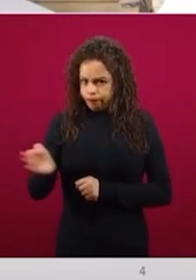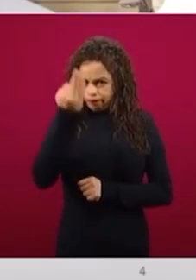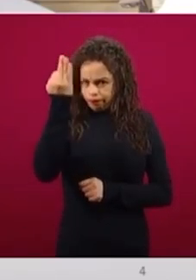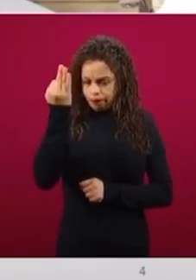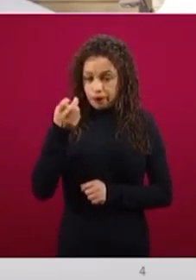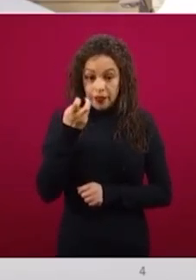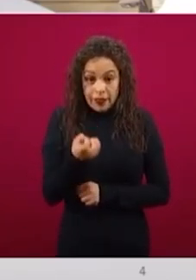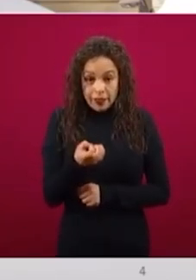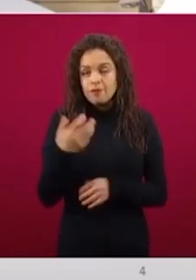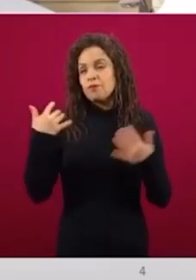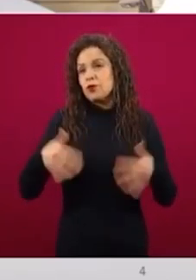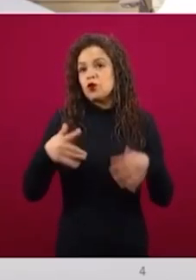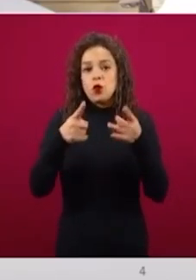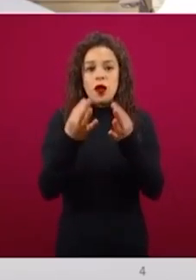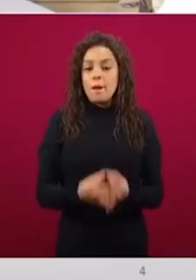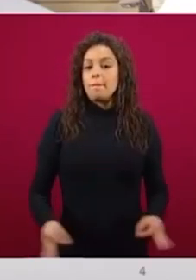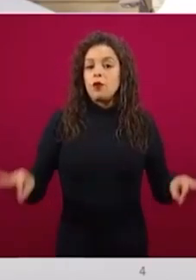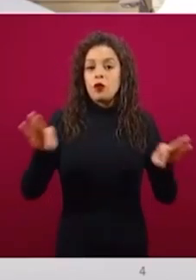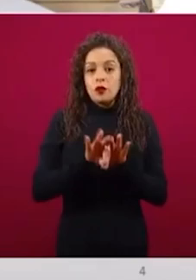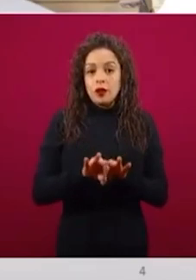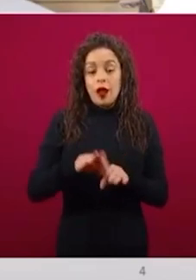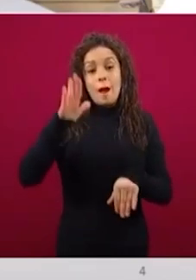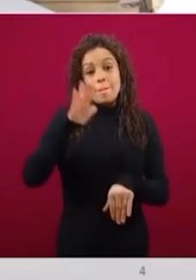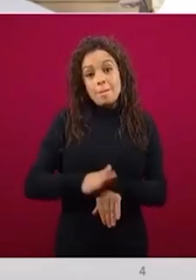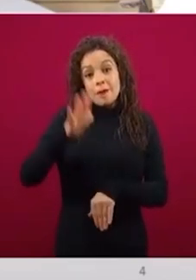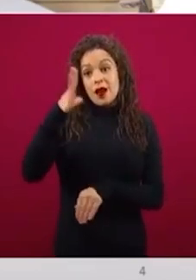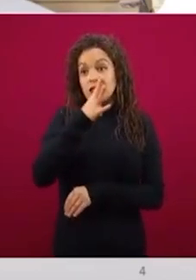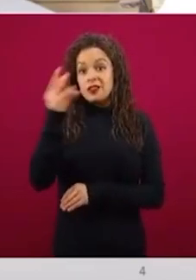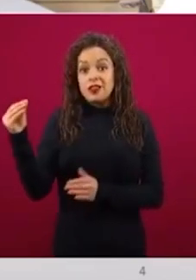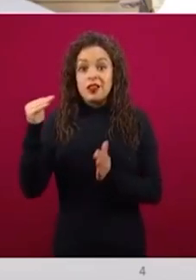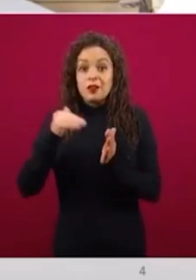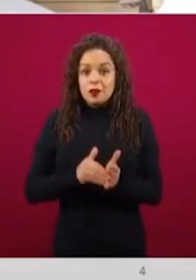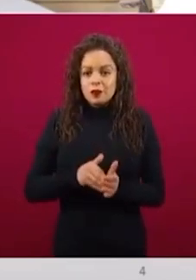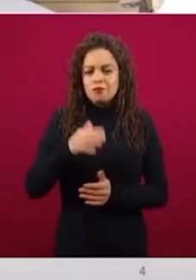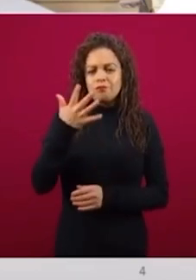muy importantes porque son otros 500,000 que son alrededor de